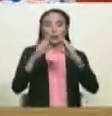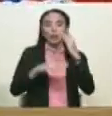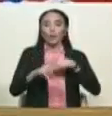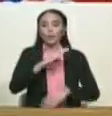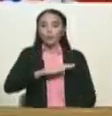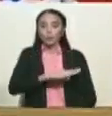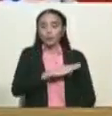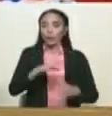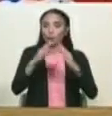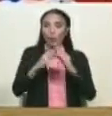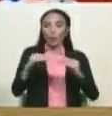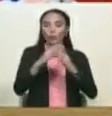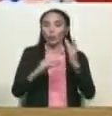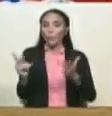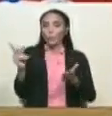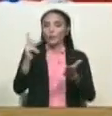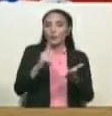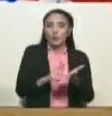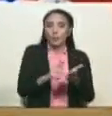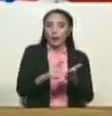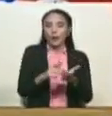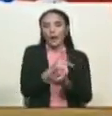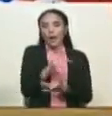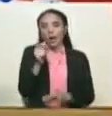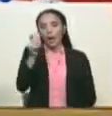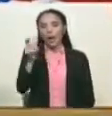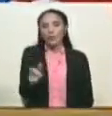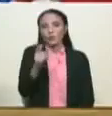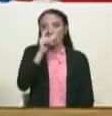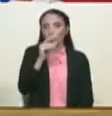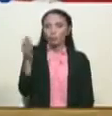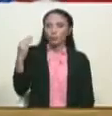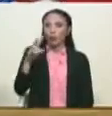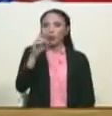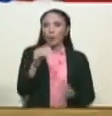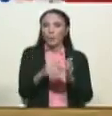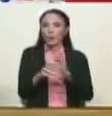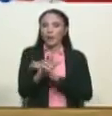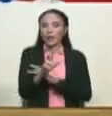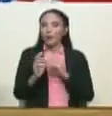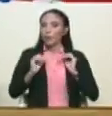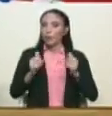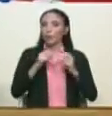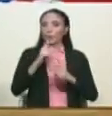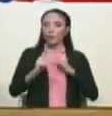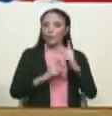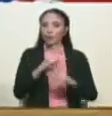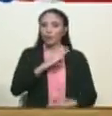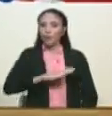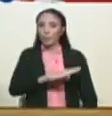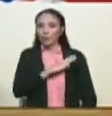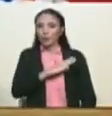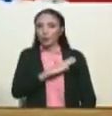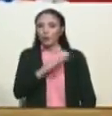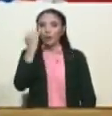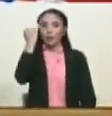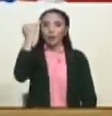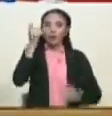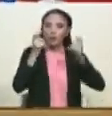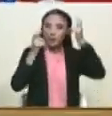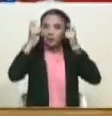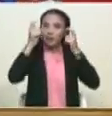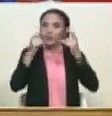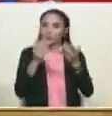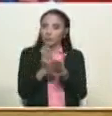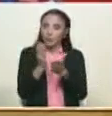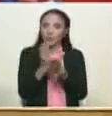casi todas las fundaciones de esas misiones. Recuerde que en el año 2003 fue cuando se inició el proceso de las misiones y el comandante Chávez siempre